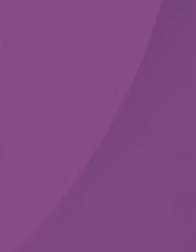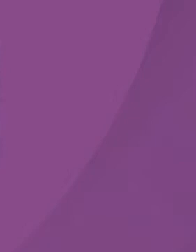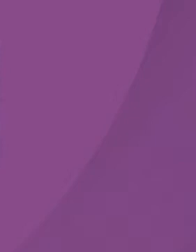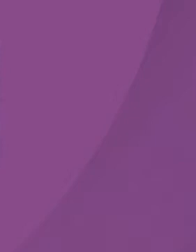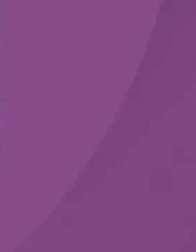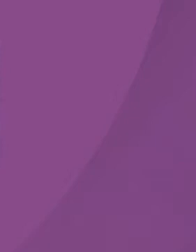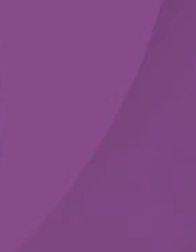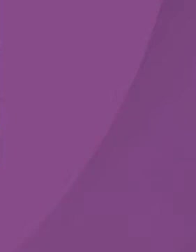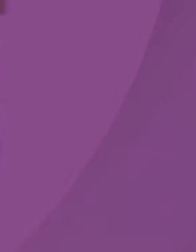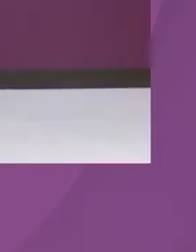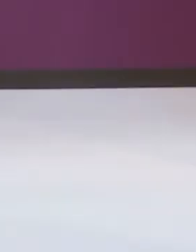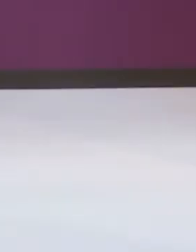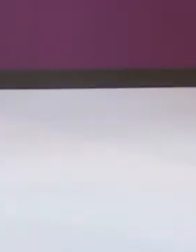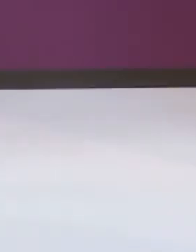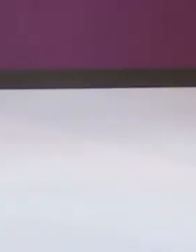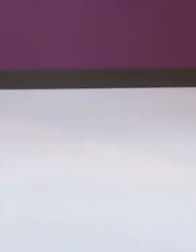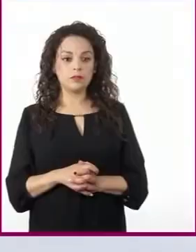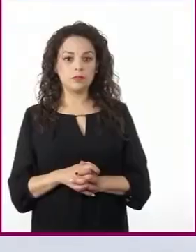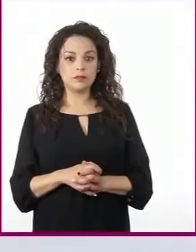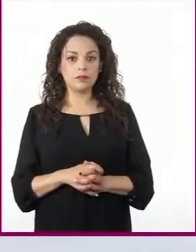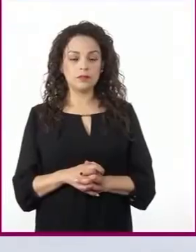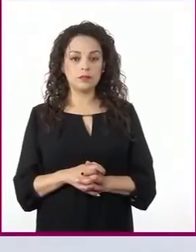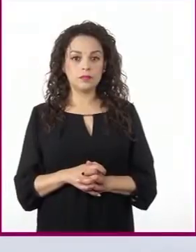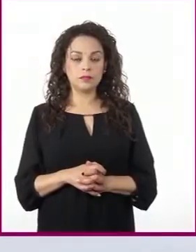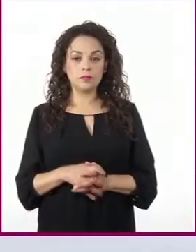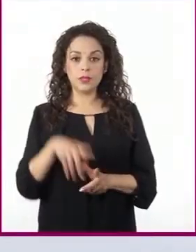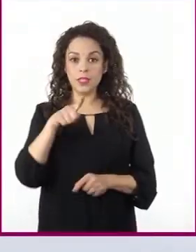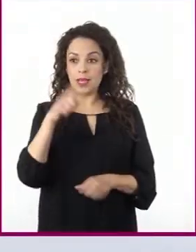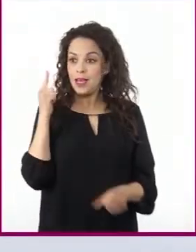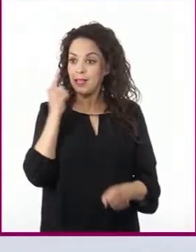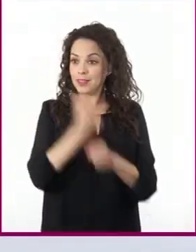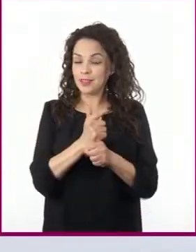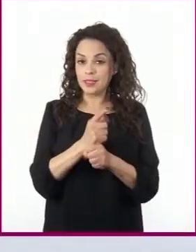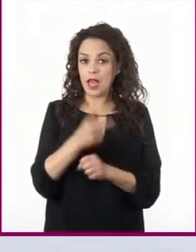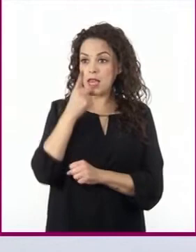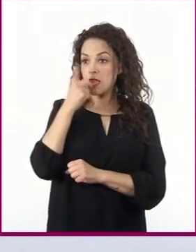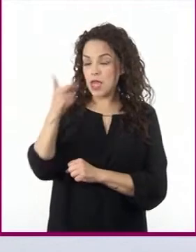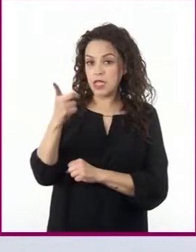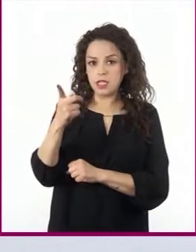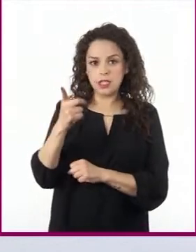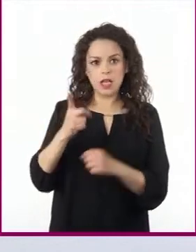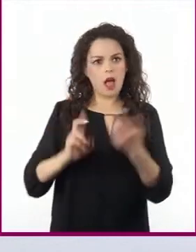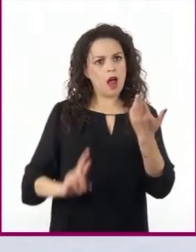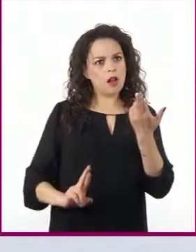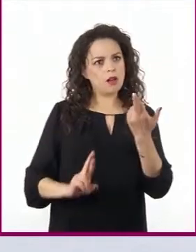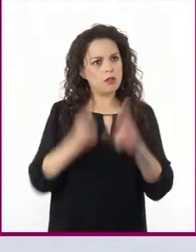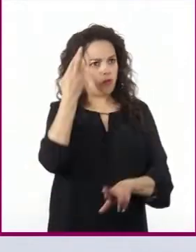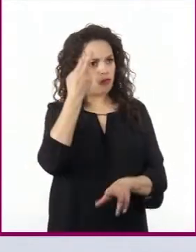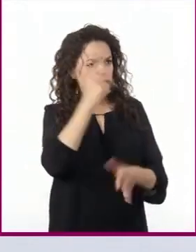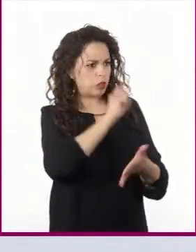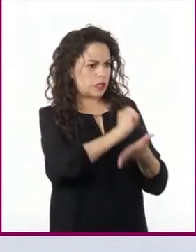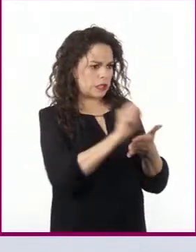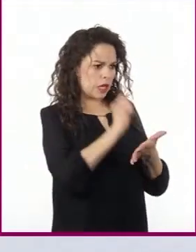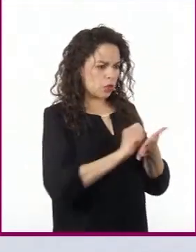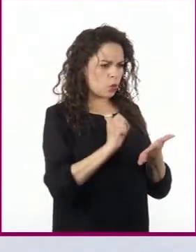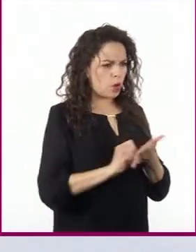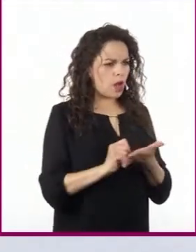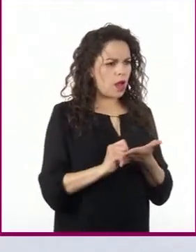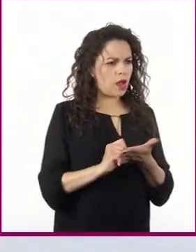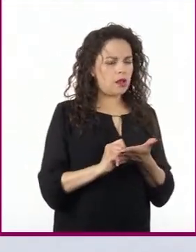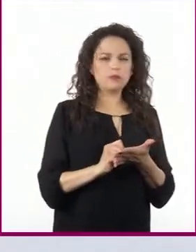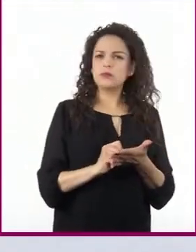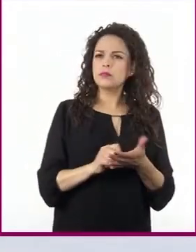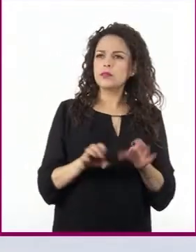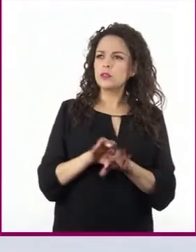revolucionaria muy valiente. Notemos que el decir que revolucionó la escritura en un caso o